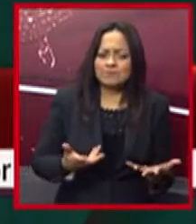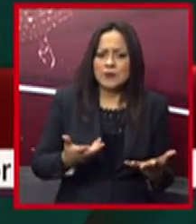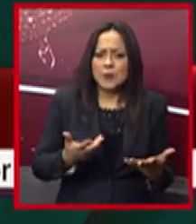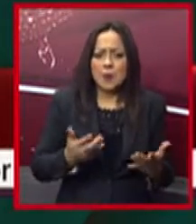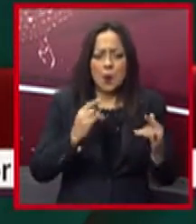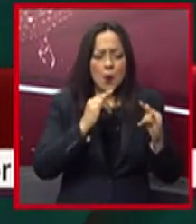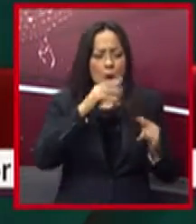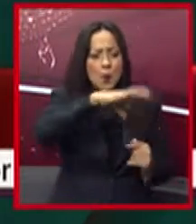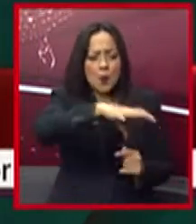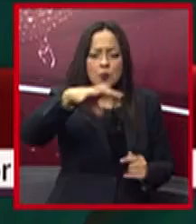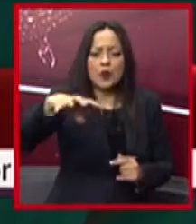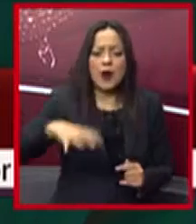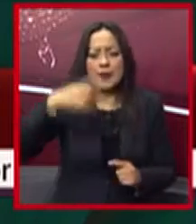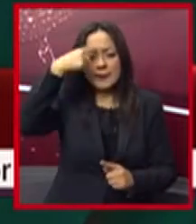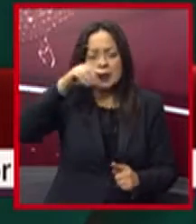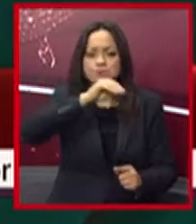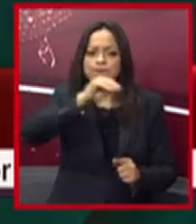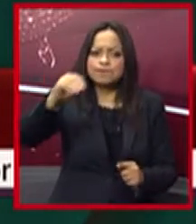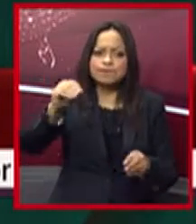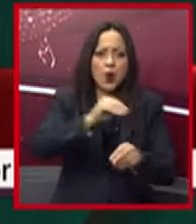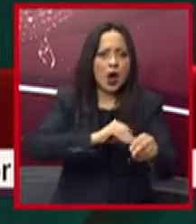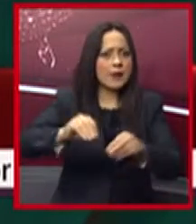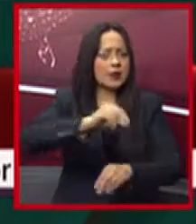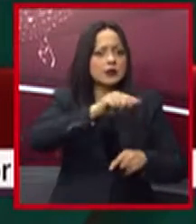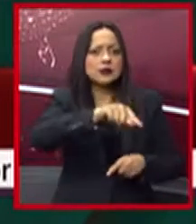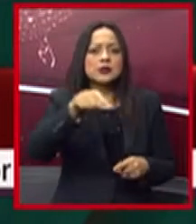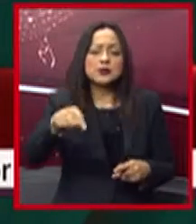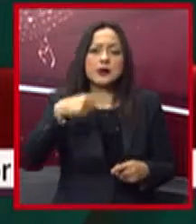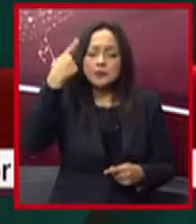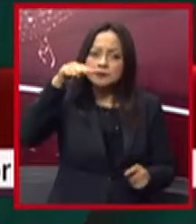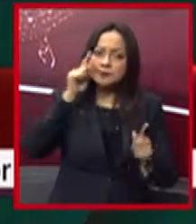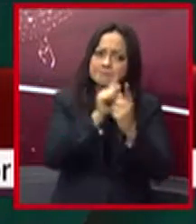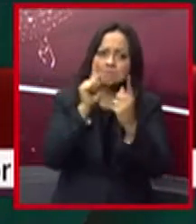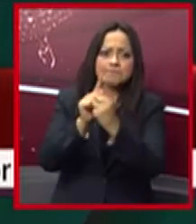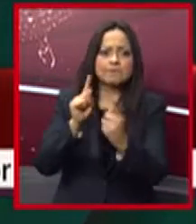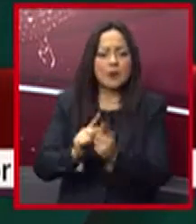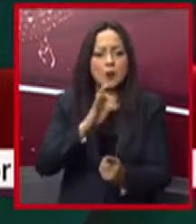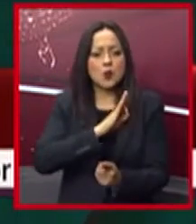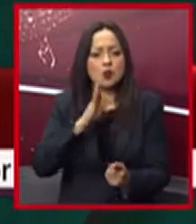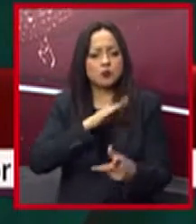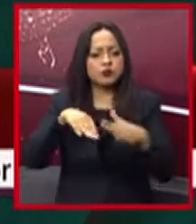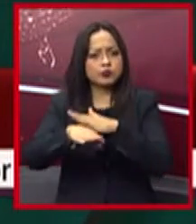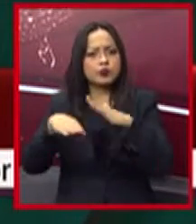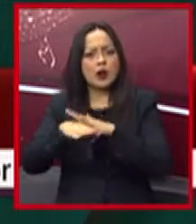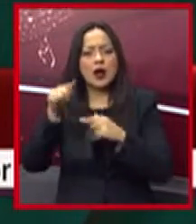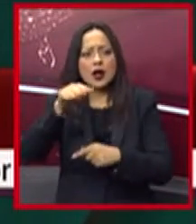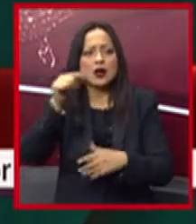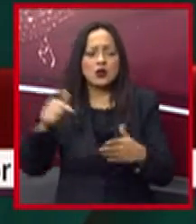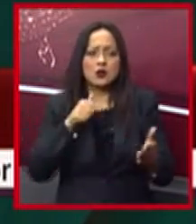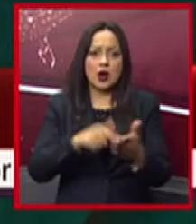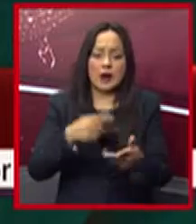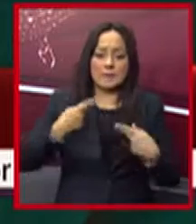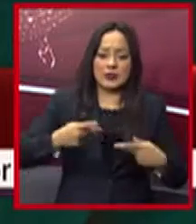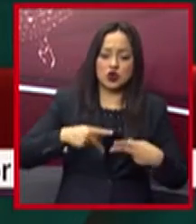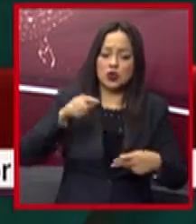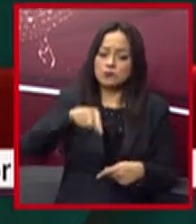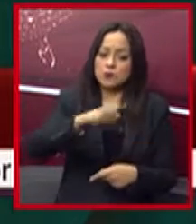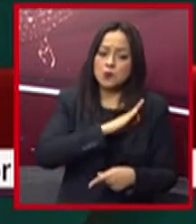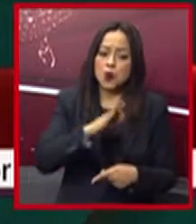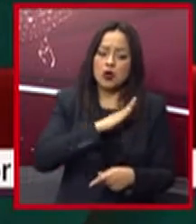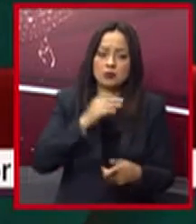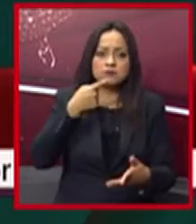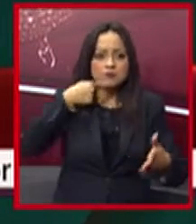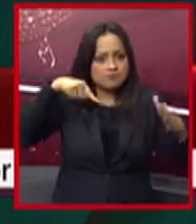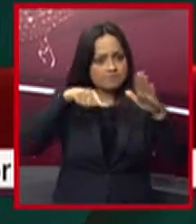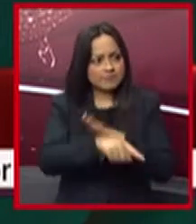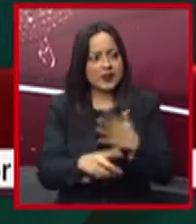módulos movibles que nos van a permitir irnos moviendo por donde se está primero documentando la gente, pero sobre todo donde se pueda